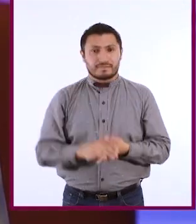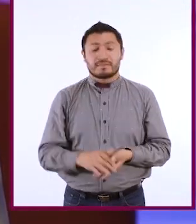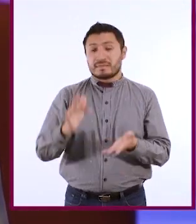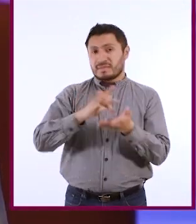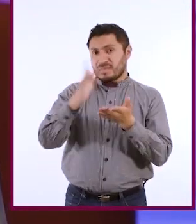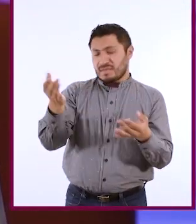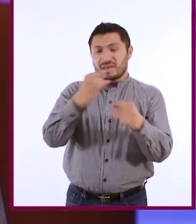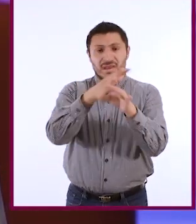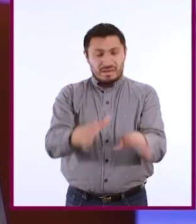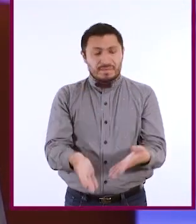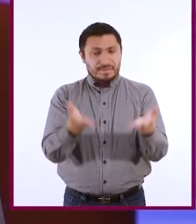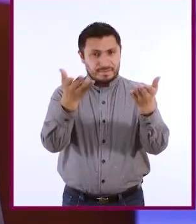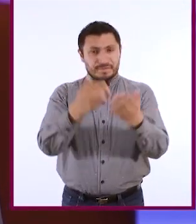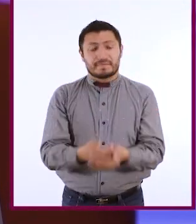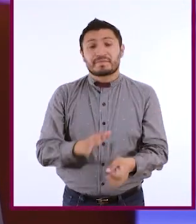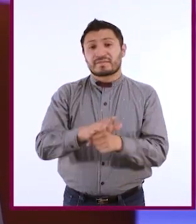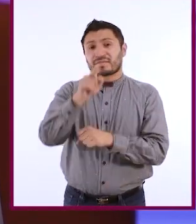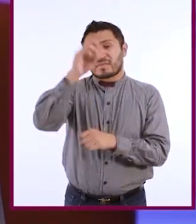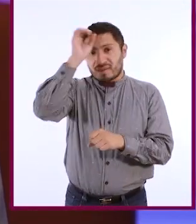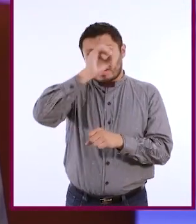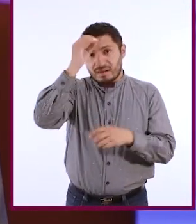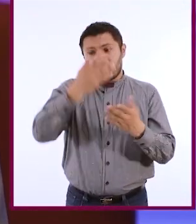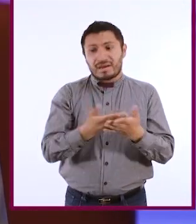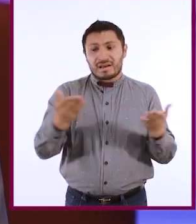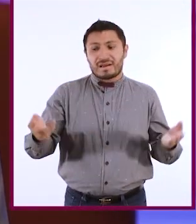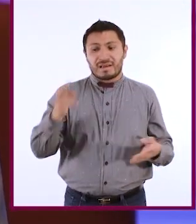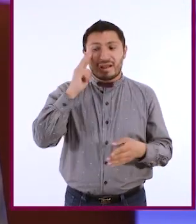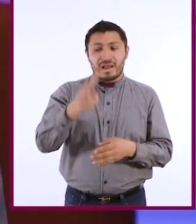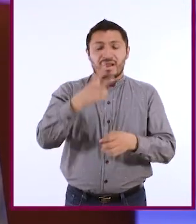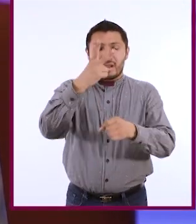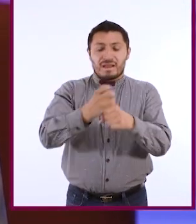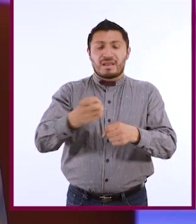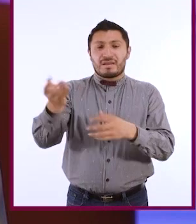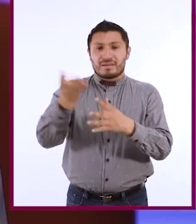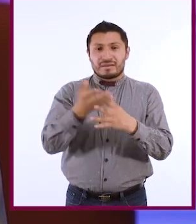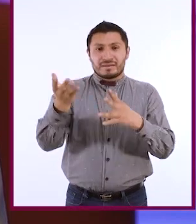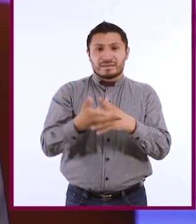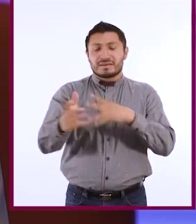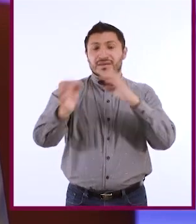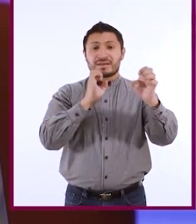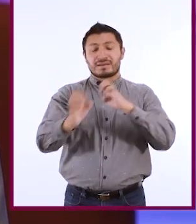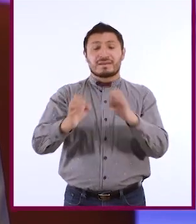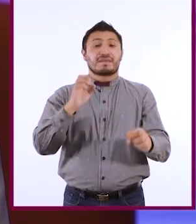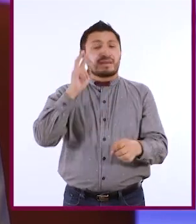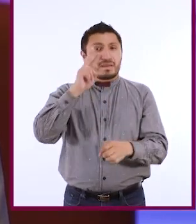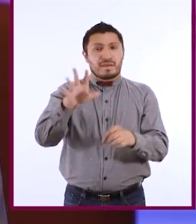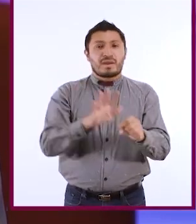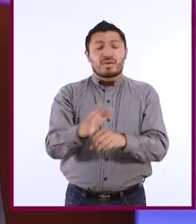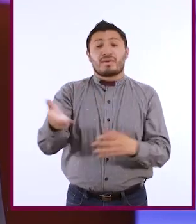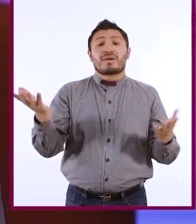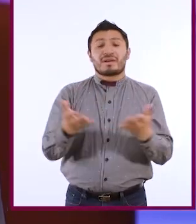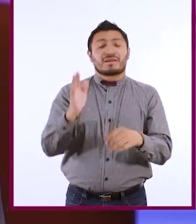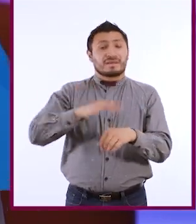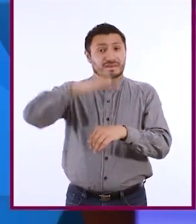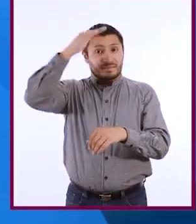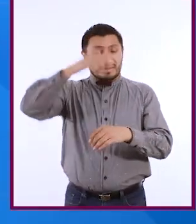Gracias por tu información, Donovan. ¿Qué opinan? Ahora vayamos a la segunda parte de la entrevista para que veamos qué más podemos